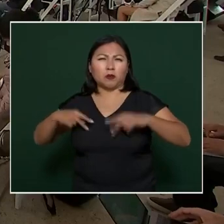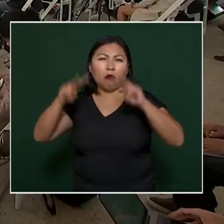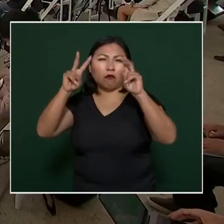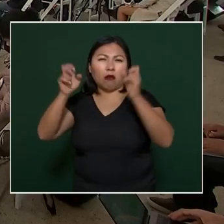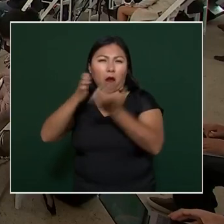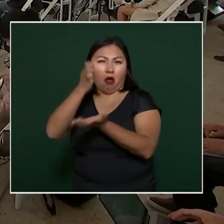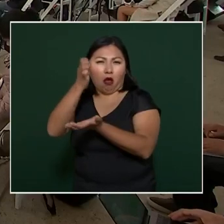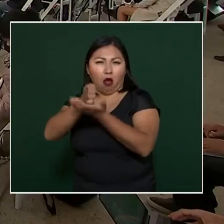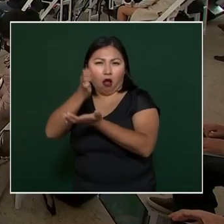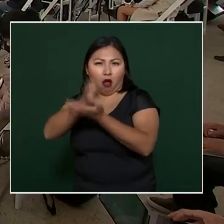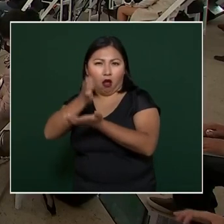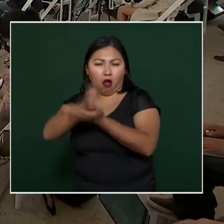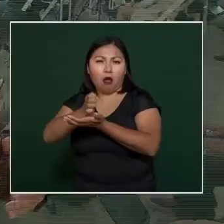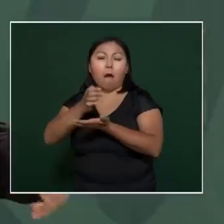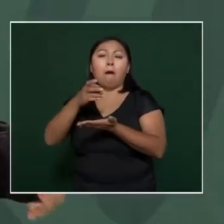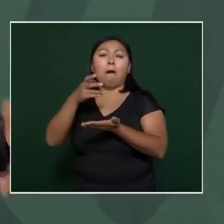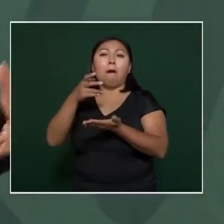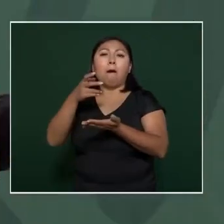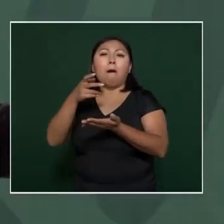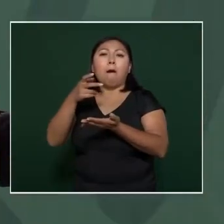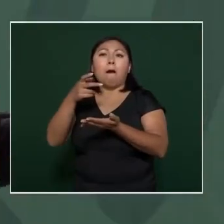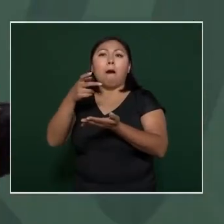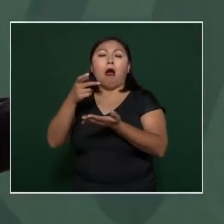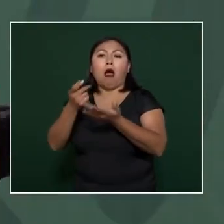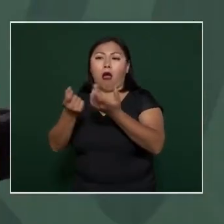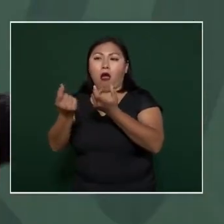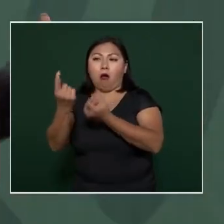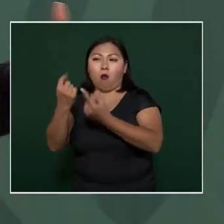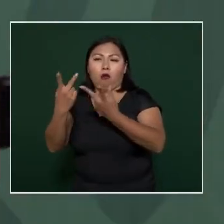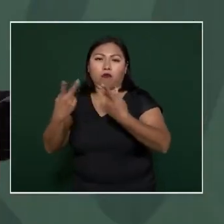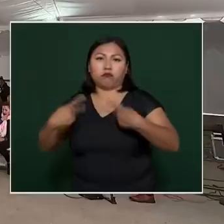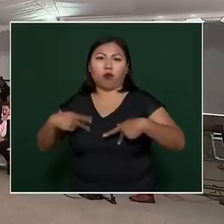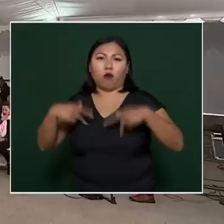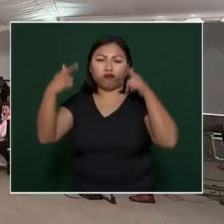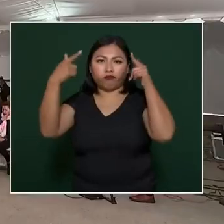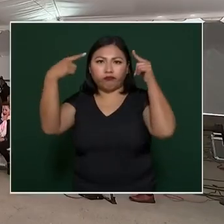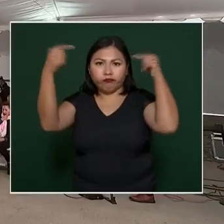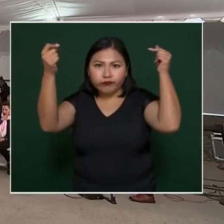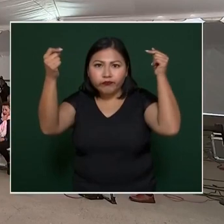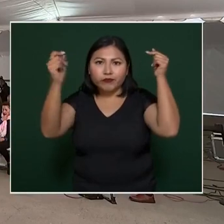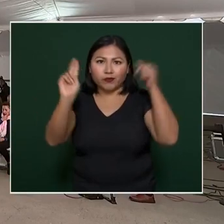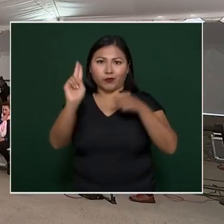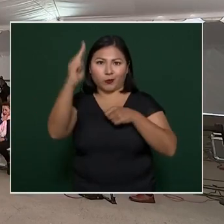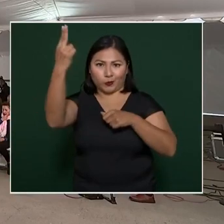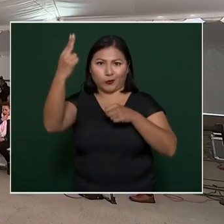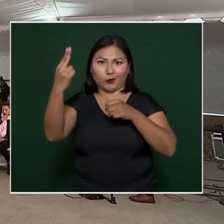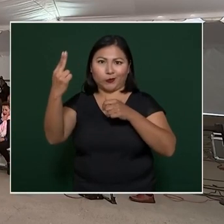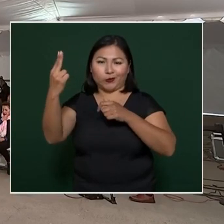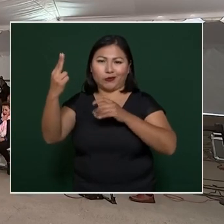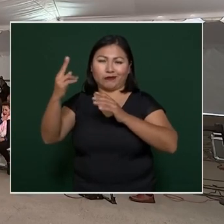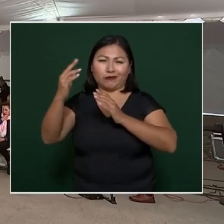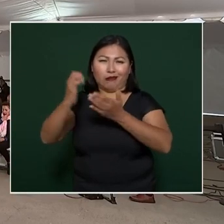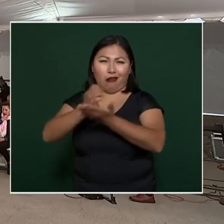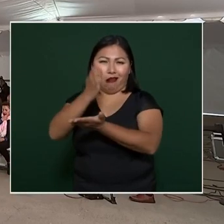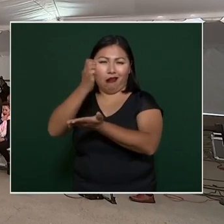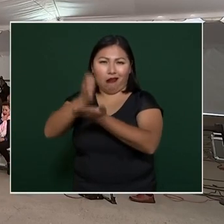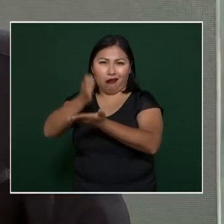mucho los egresados de economía con todo respeto y desde luego deben haber este